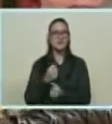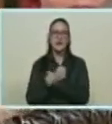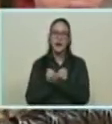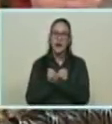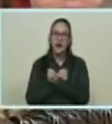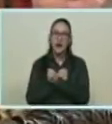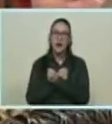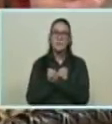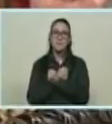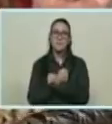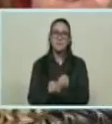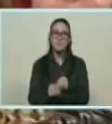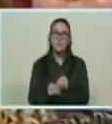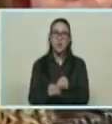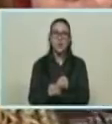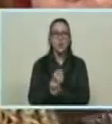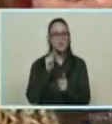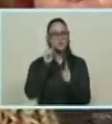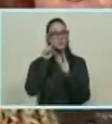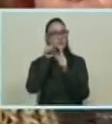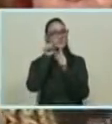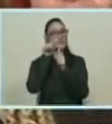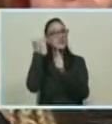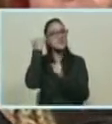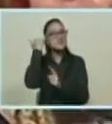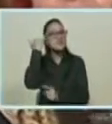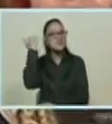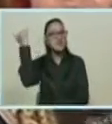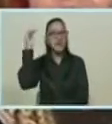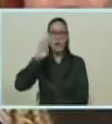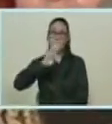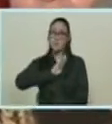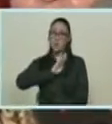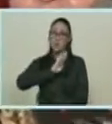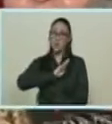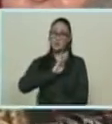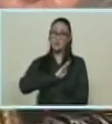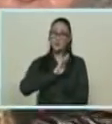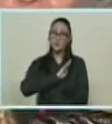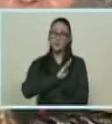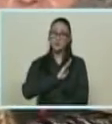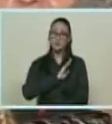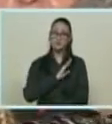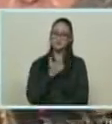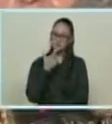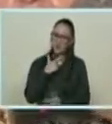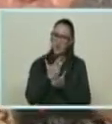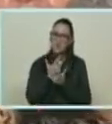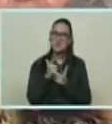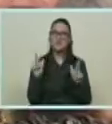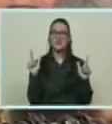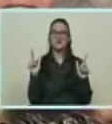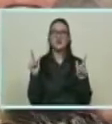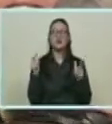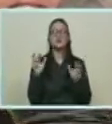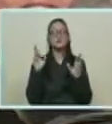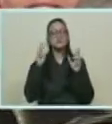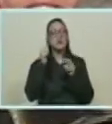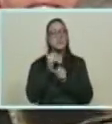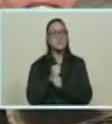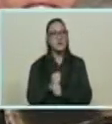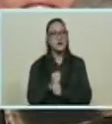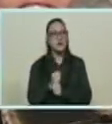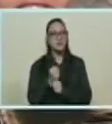amor a un ideal que nos pertenece. Somos libertarios y esperamos que, así